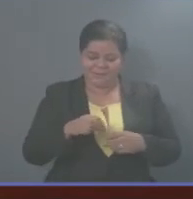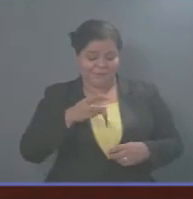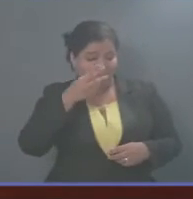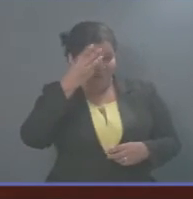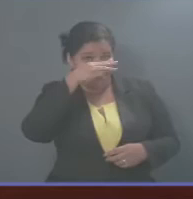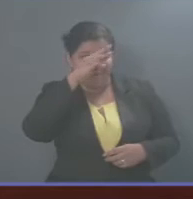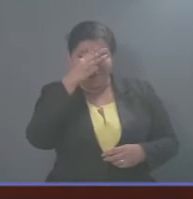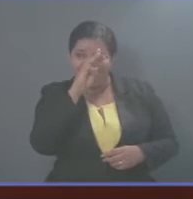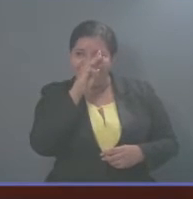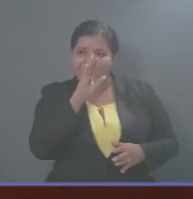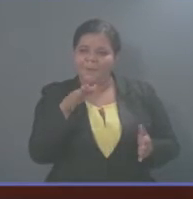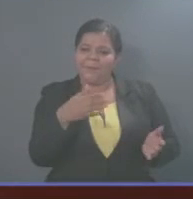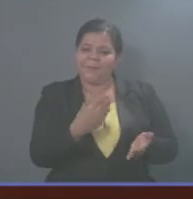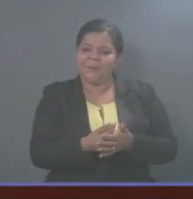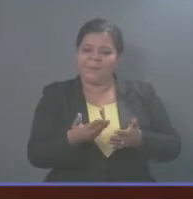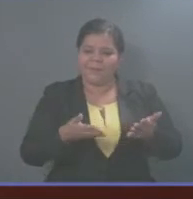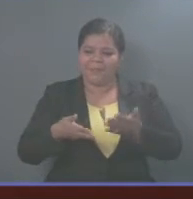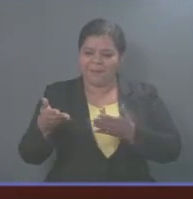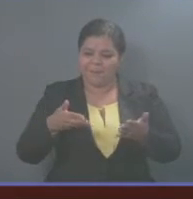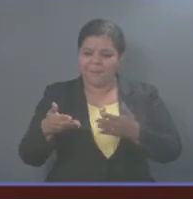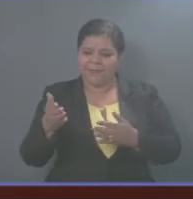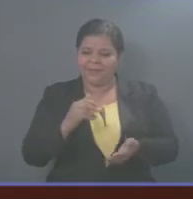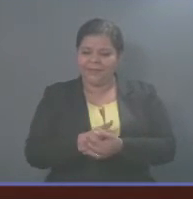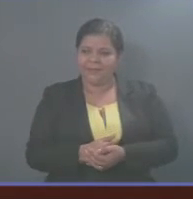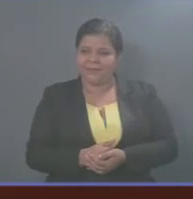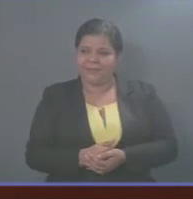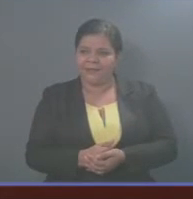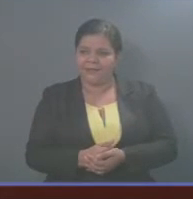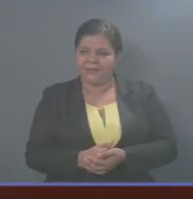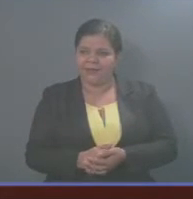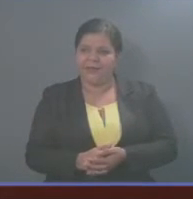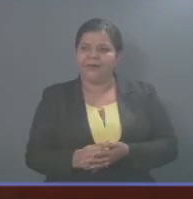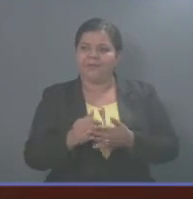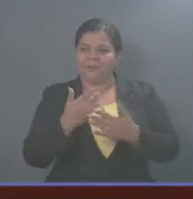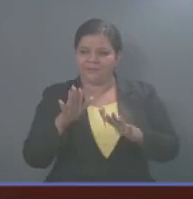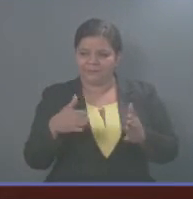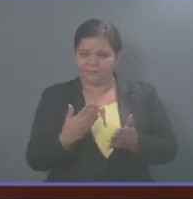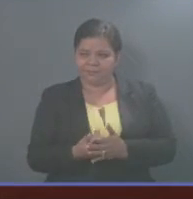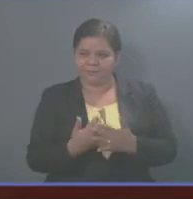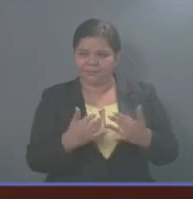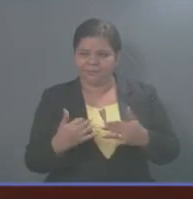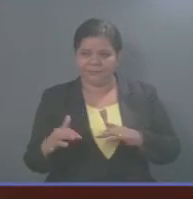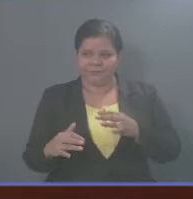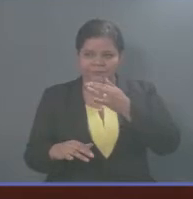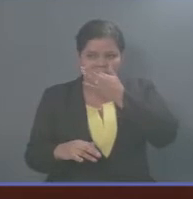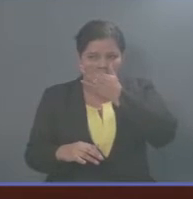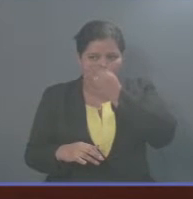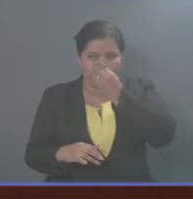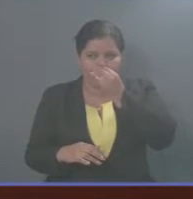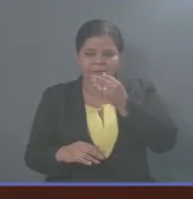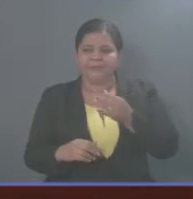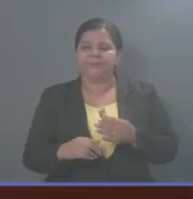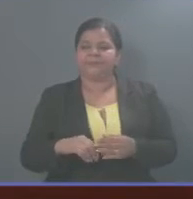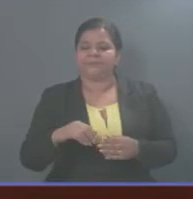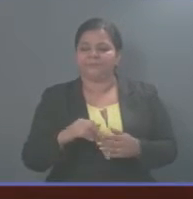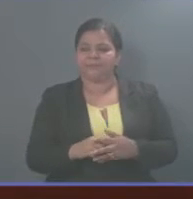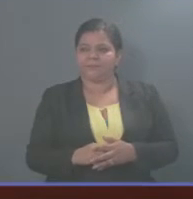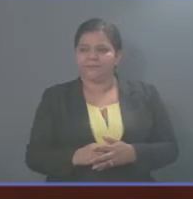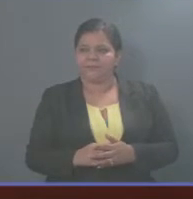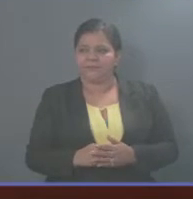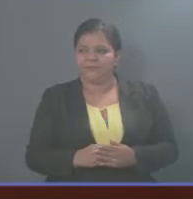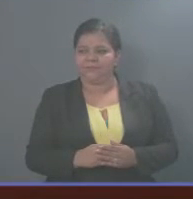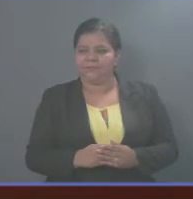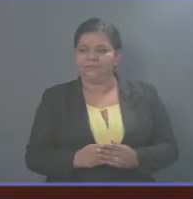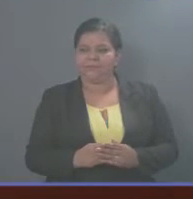Caribe del Servicio Europeo para la Acción Exterior, el